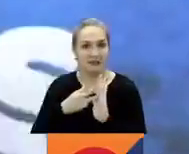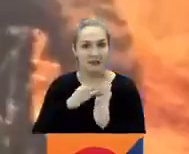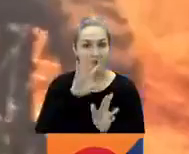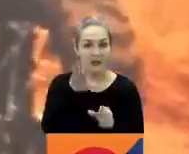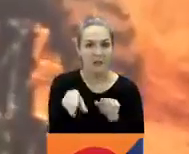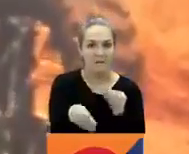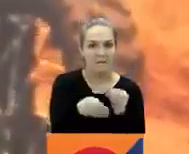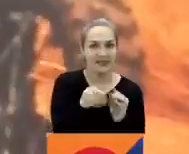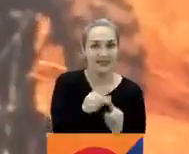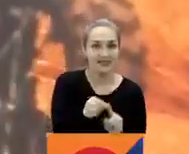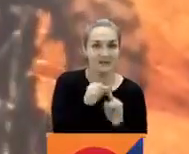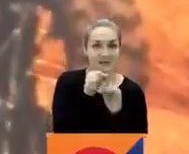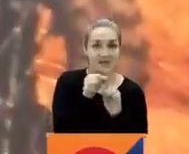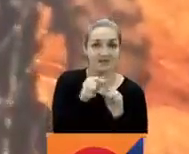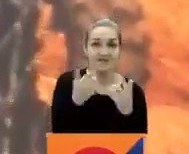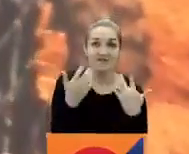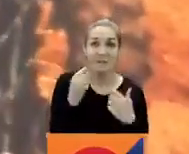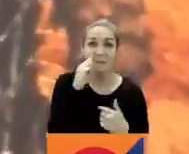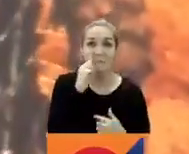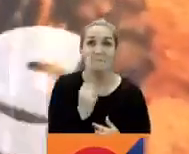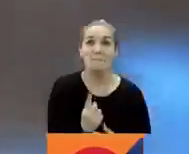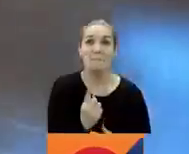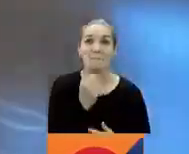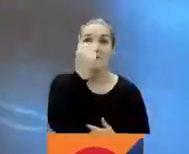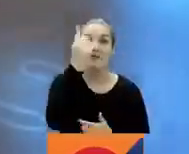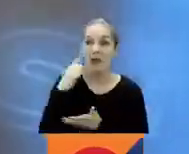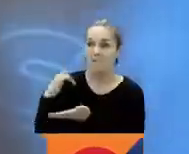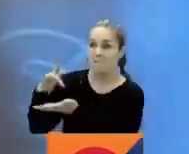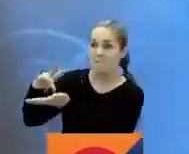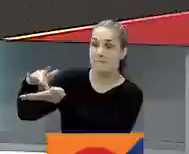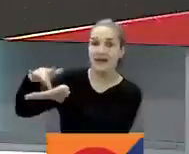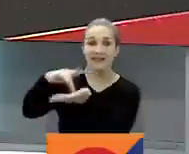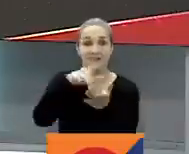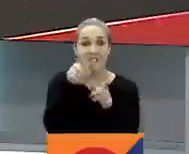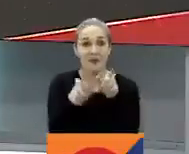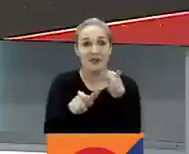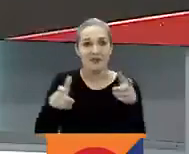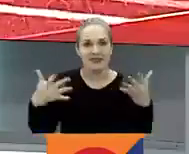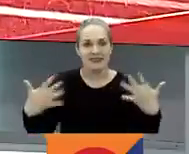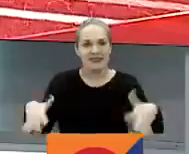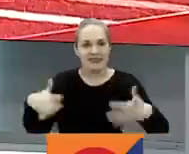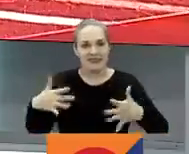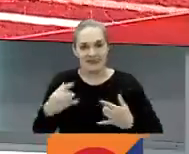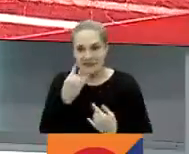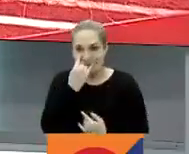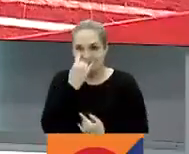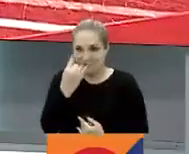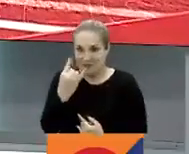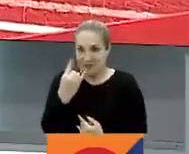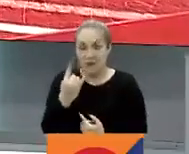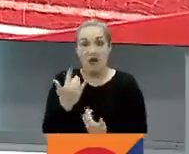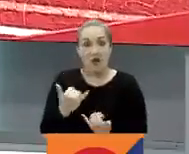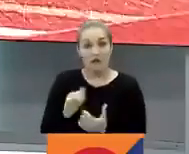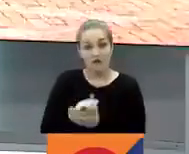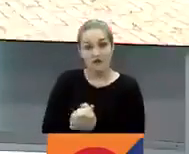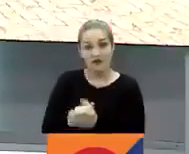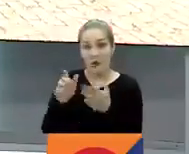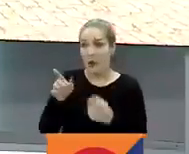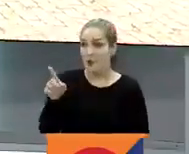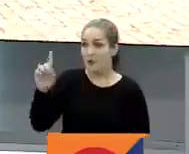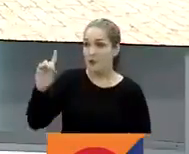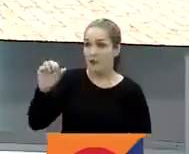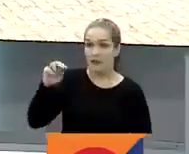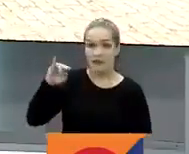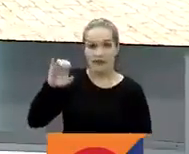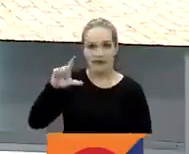condimento especial. Por primera vez desde la pandemia habrá presencia de público. Por eso a esta hora vamos a saludar a Daniel Cañas.